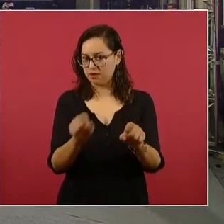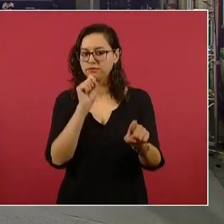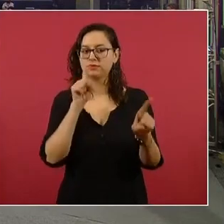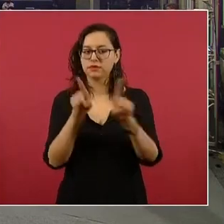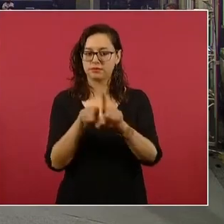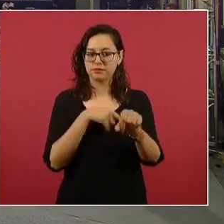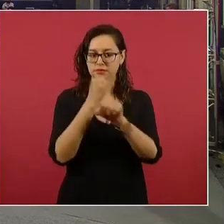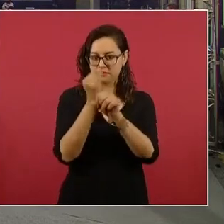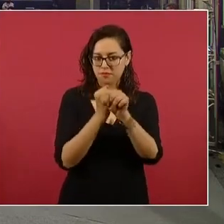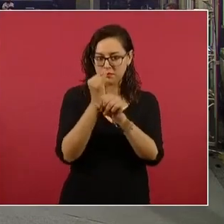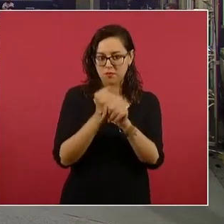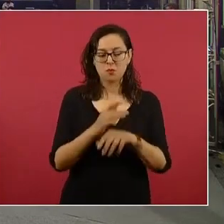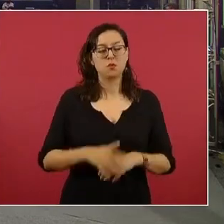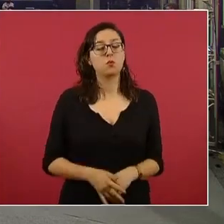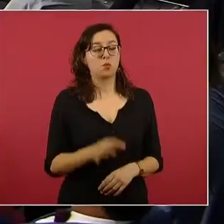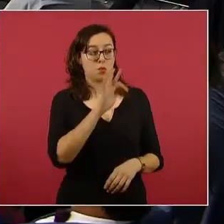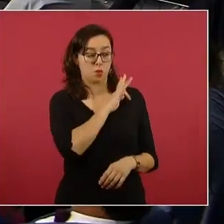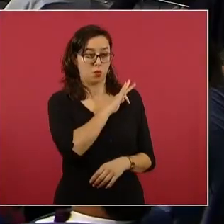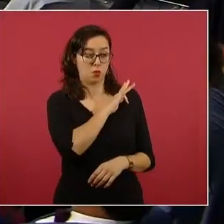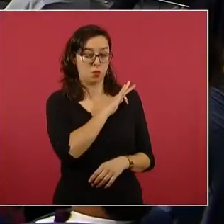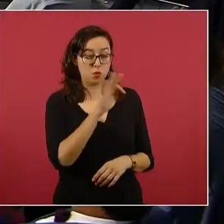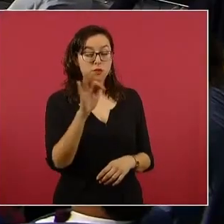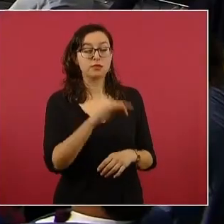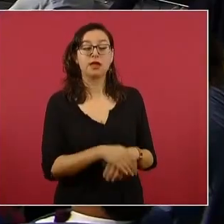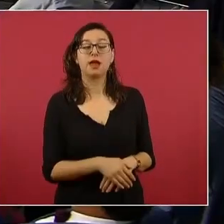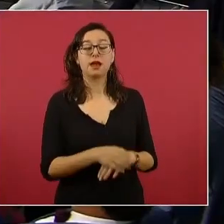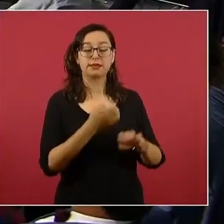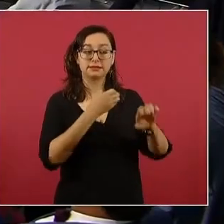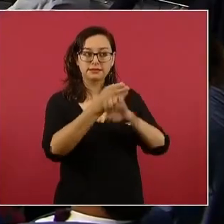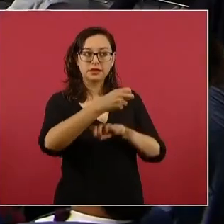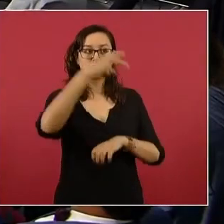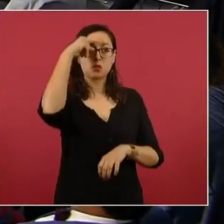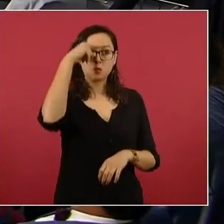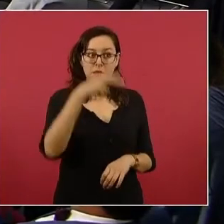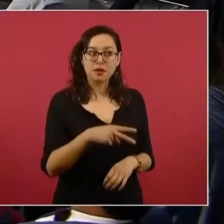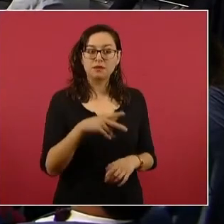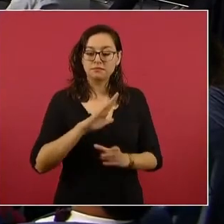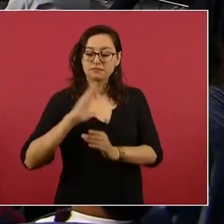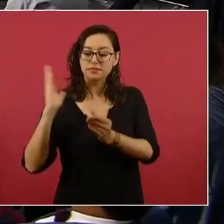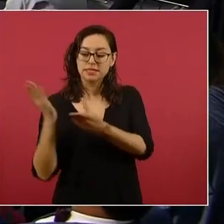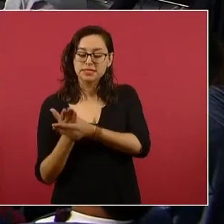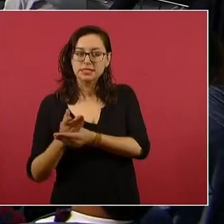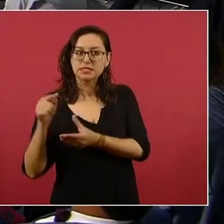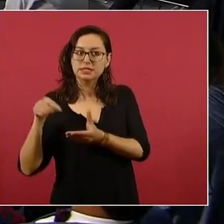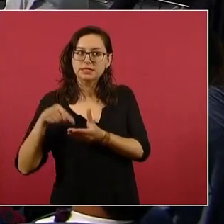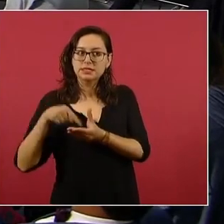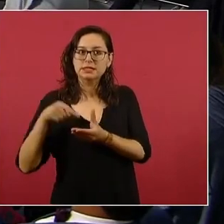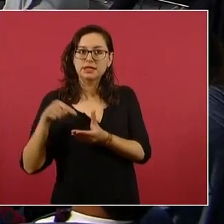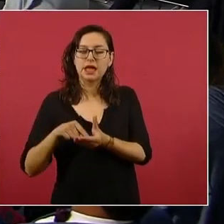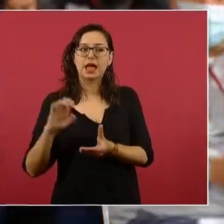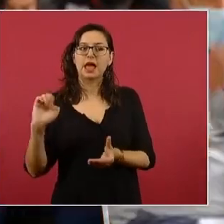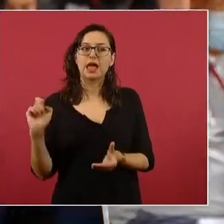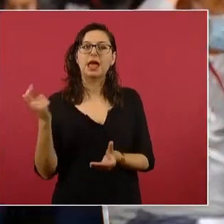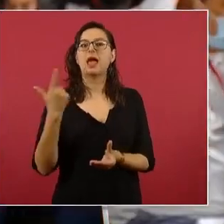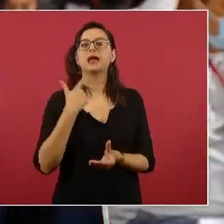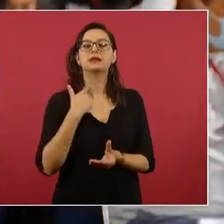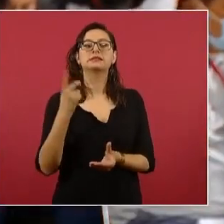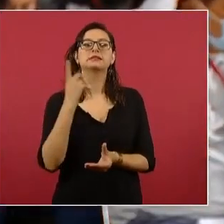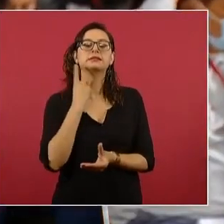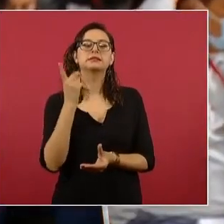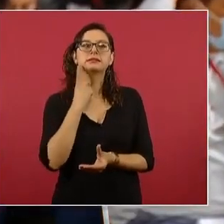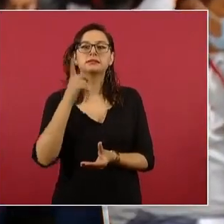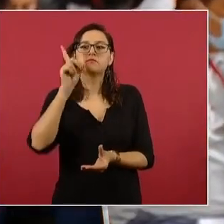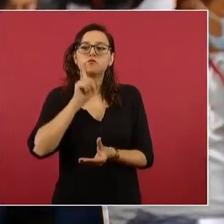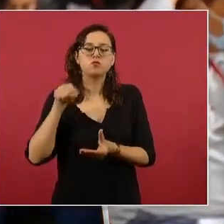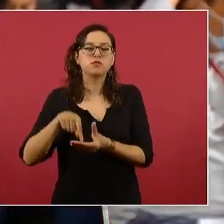General de Justicia del Estado de México específicamente información sobre esa quinta carpeta, porque en lo que se nos entregó pues es de la única